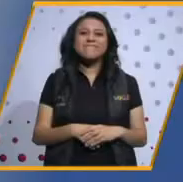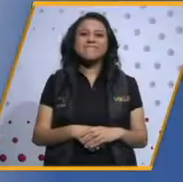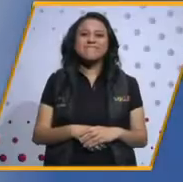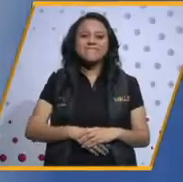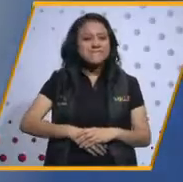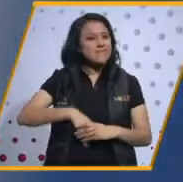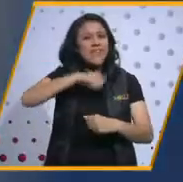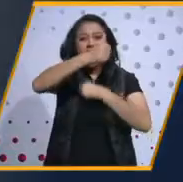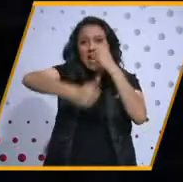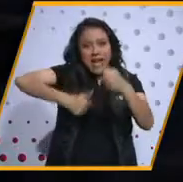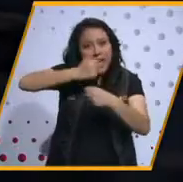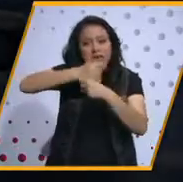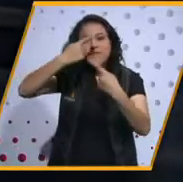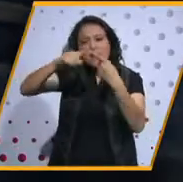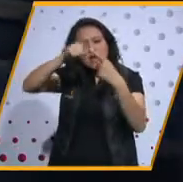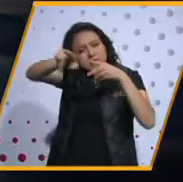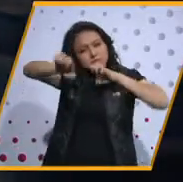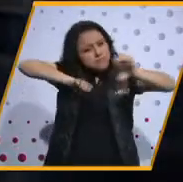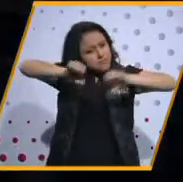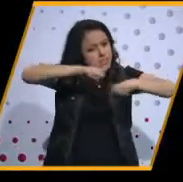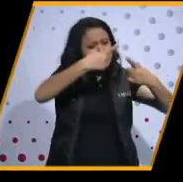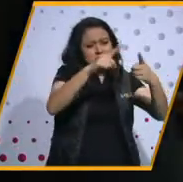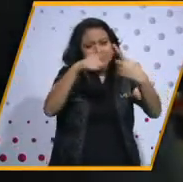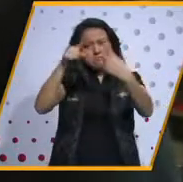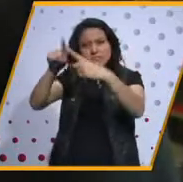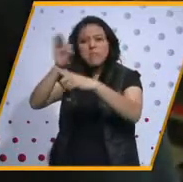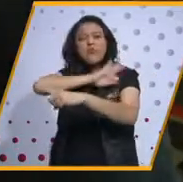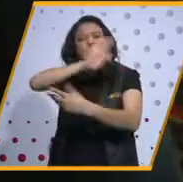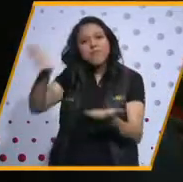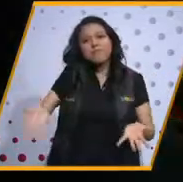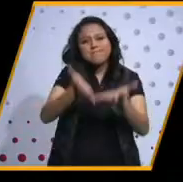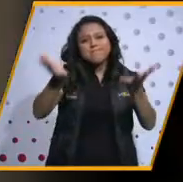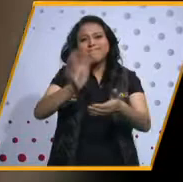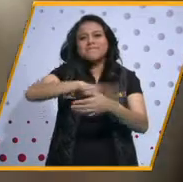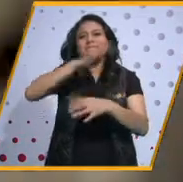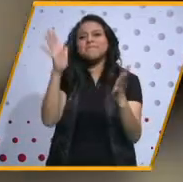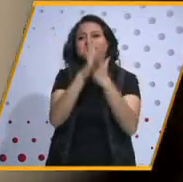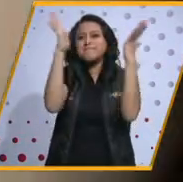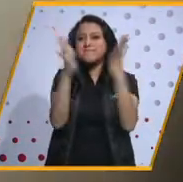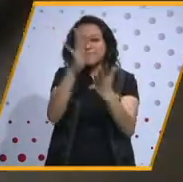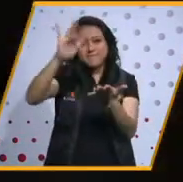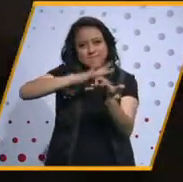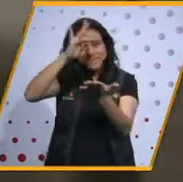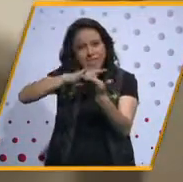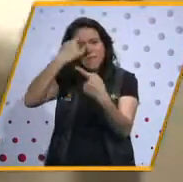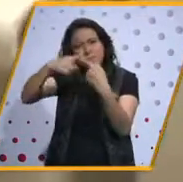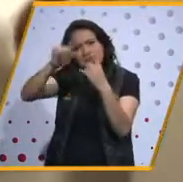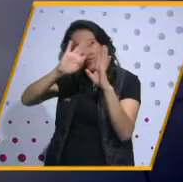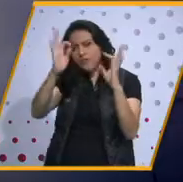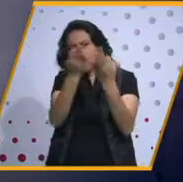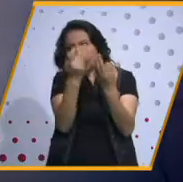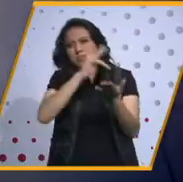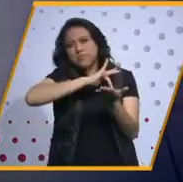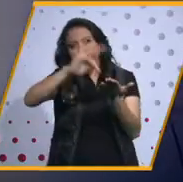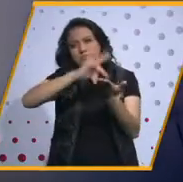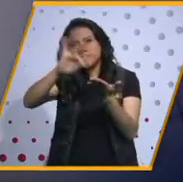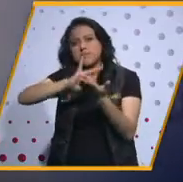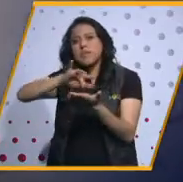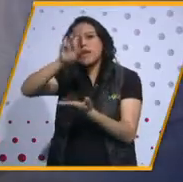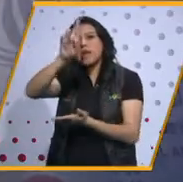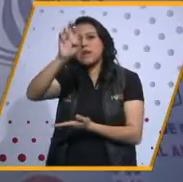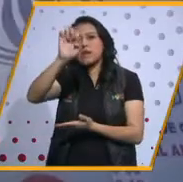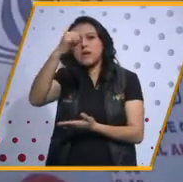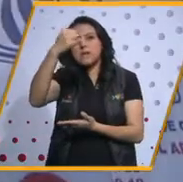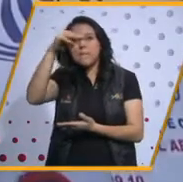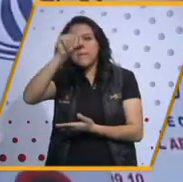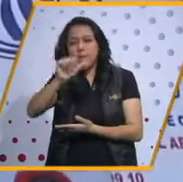Como todos los años, diversas empresas levantan la mano y aportan a la causa del juguetón. Y lo hacen de diferentes formas, como es el caso de nuestros